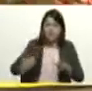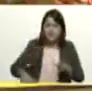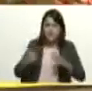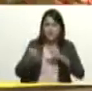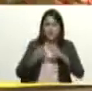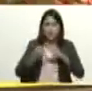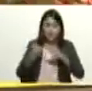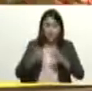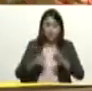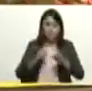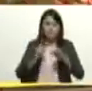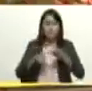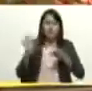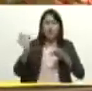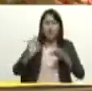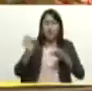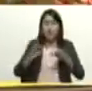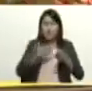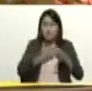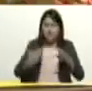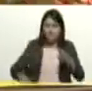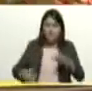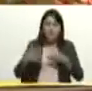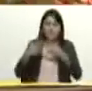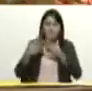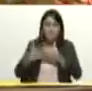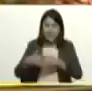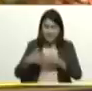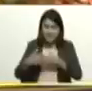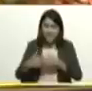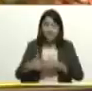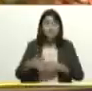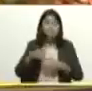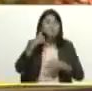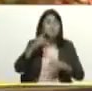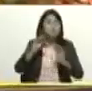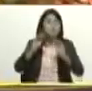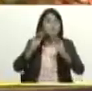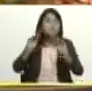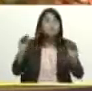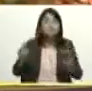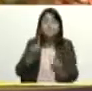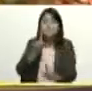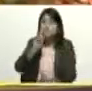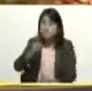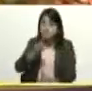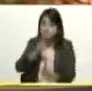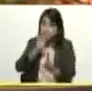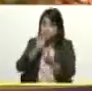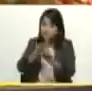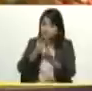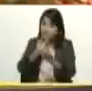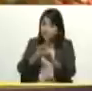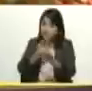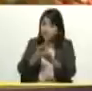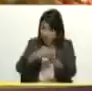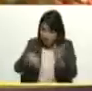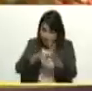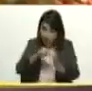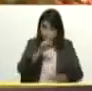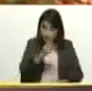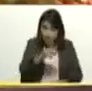instituto, llámese presidente de una empresa. Oído, es contigo, lo repito, es